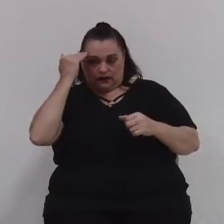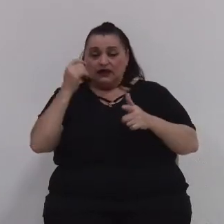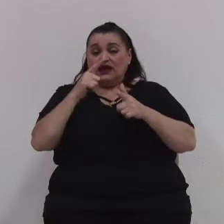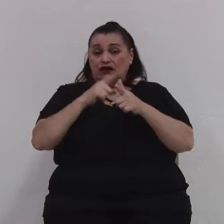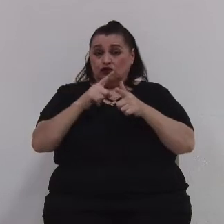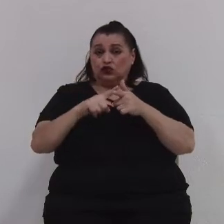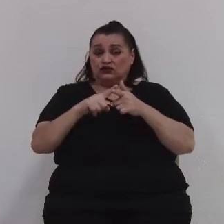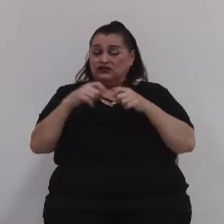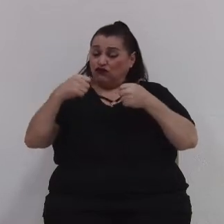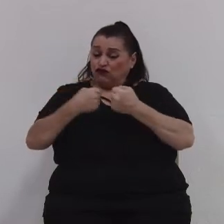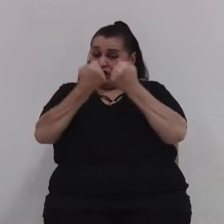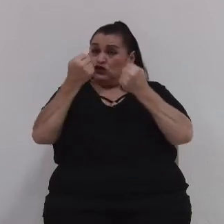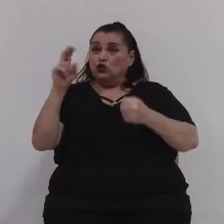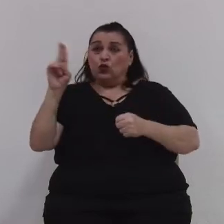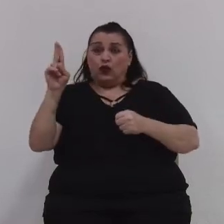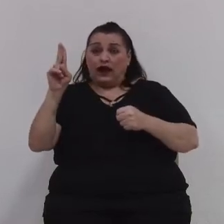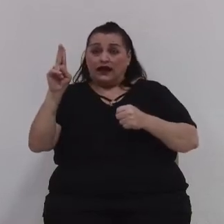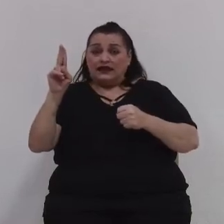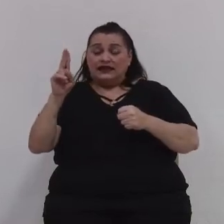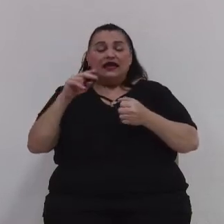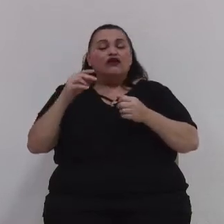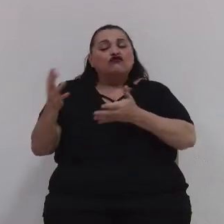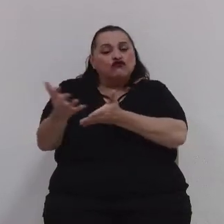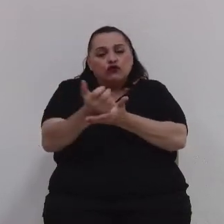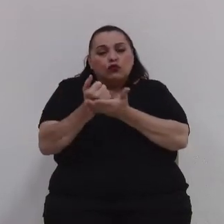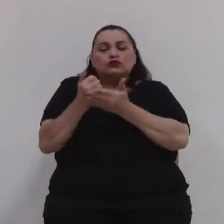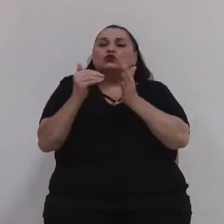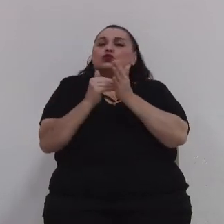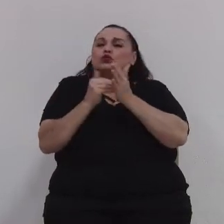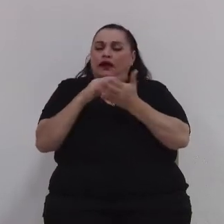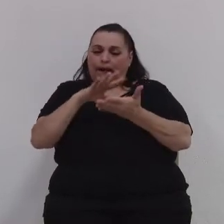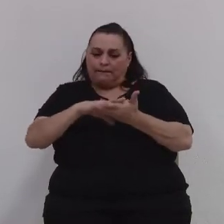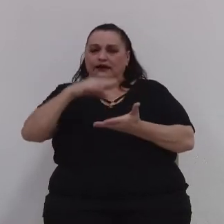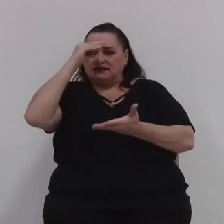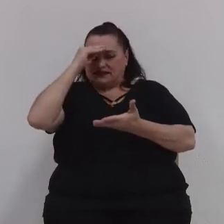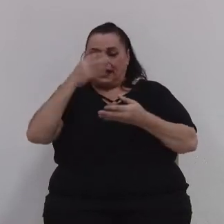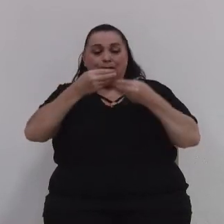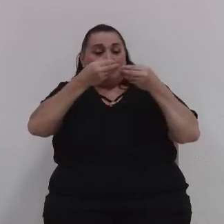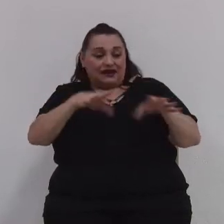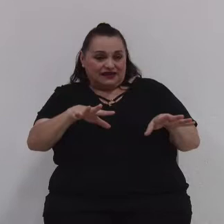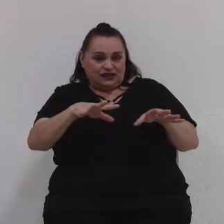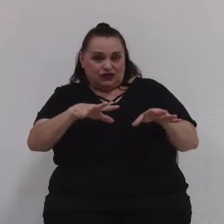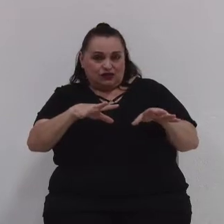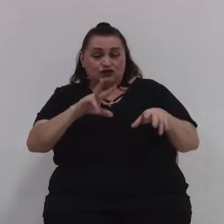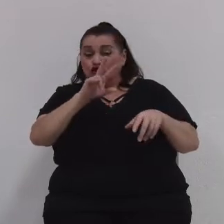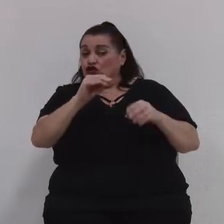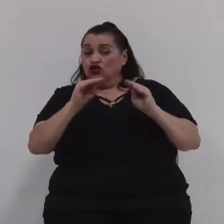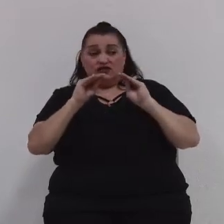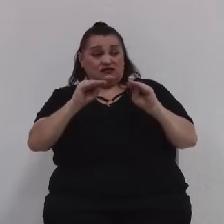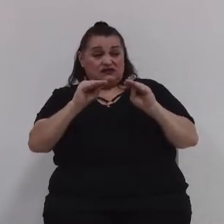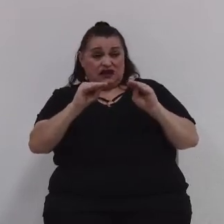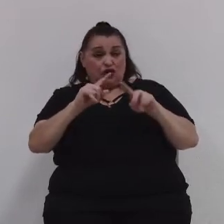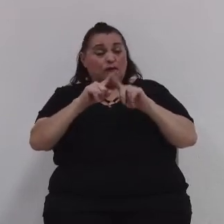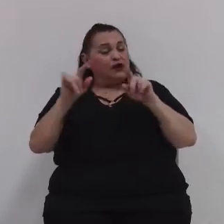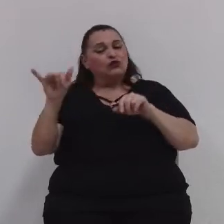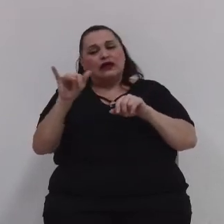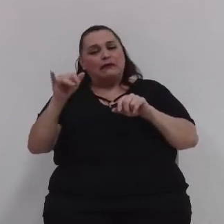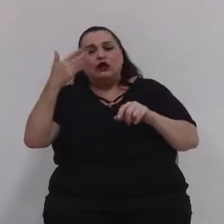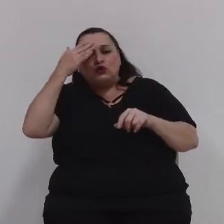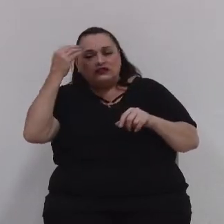Entonces, el reto urgente es la recuperación de aprendizajes perdidos, es decir, los que no se recibieron, pero también aquellos que se